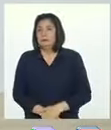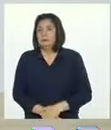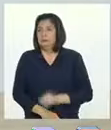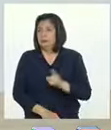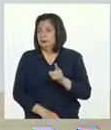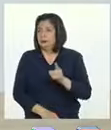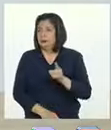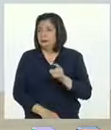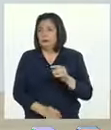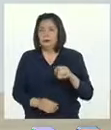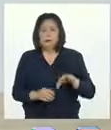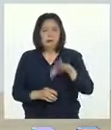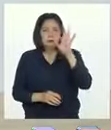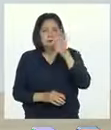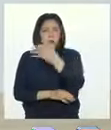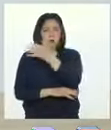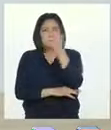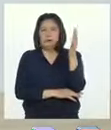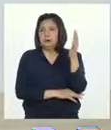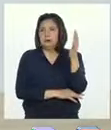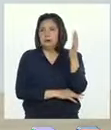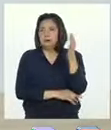Se encuentra en los bosques.